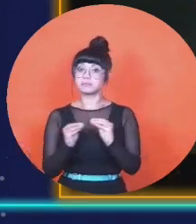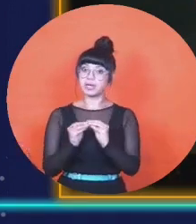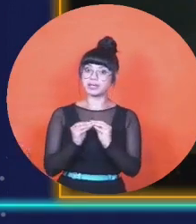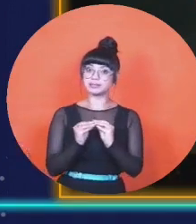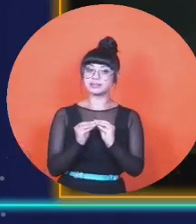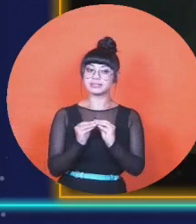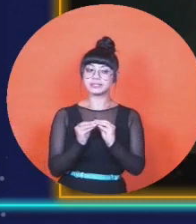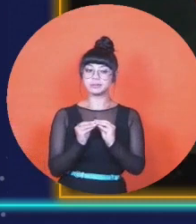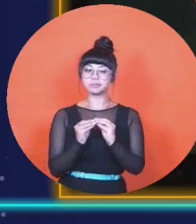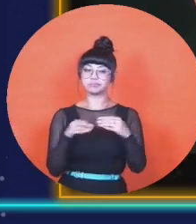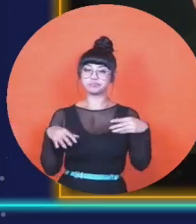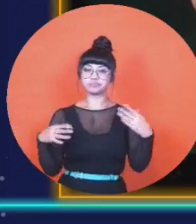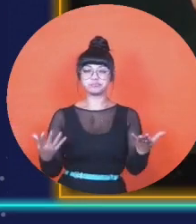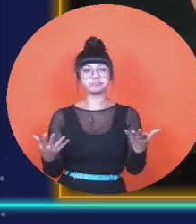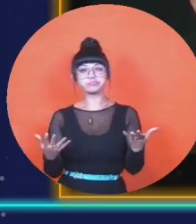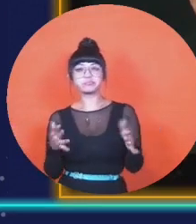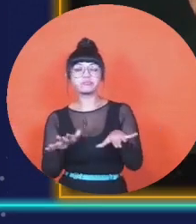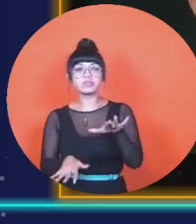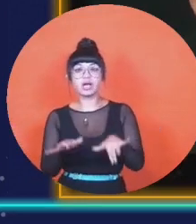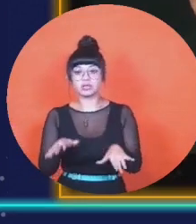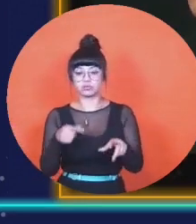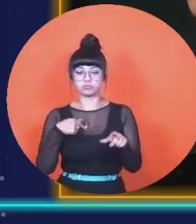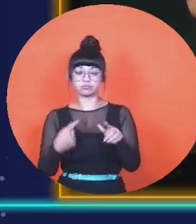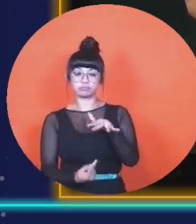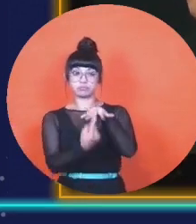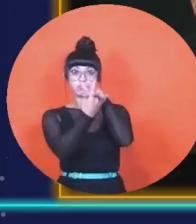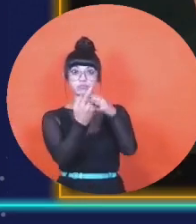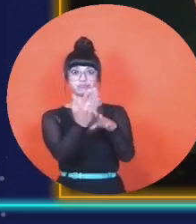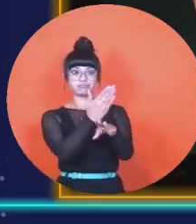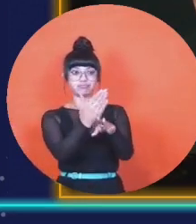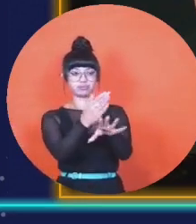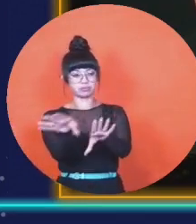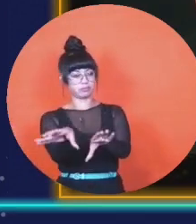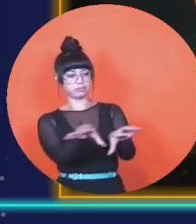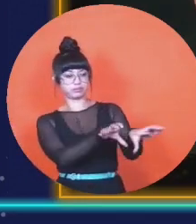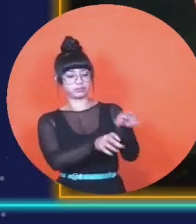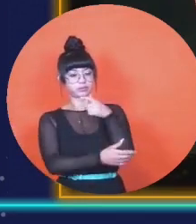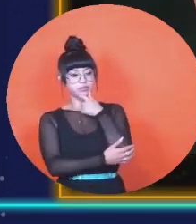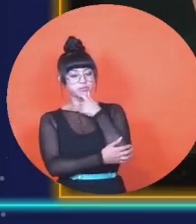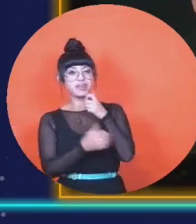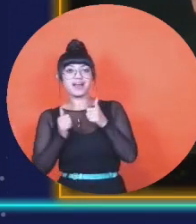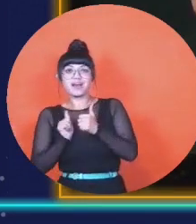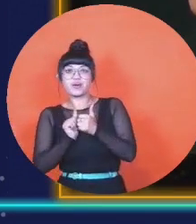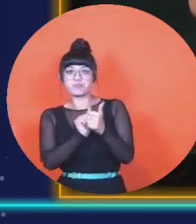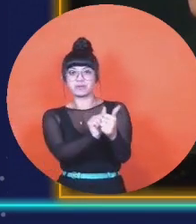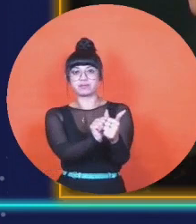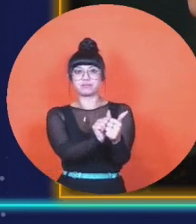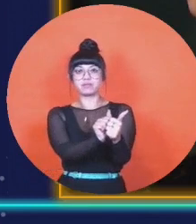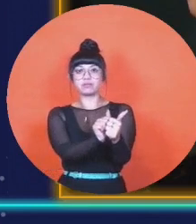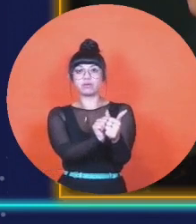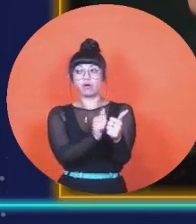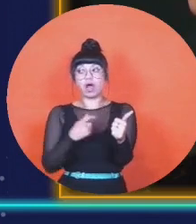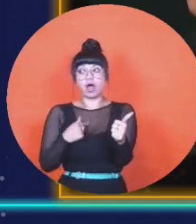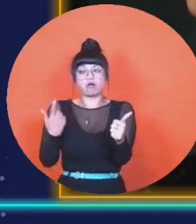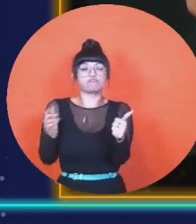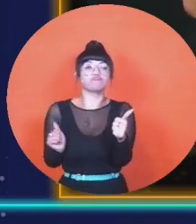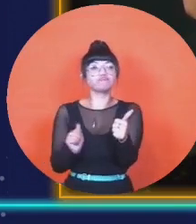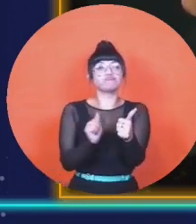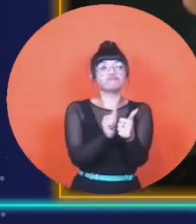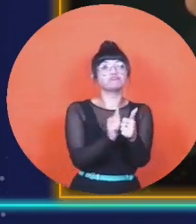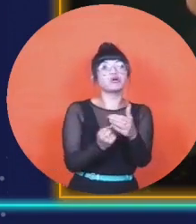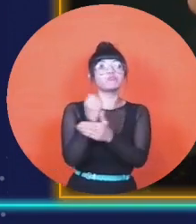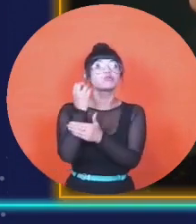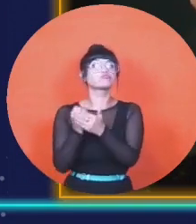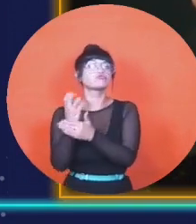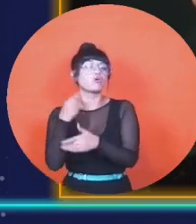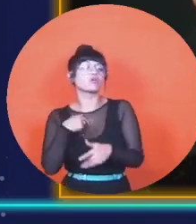digamos, cuando pasan esos problemas actitudinales, el acompañamiento no se hace solo como desde producción y